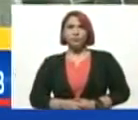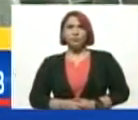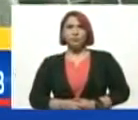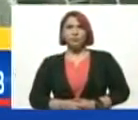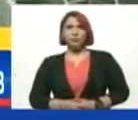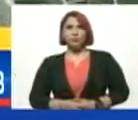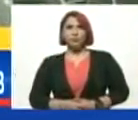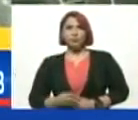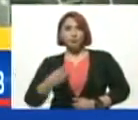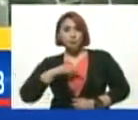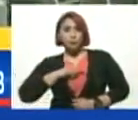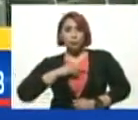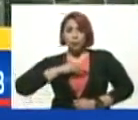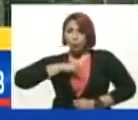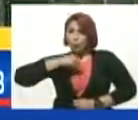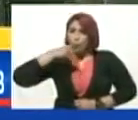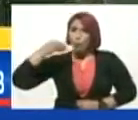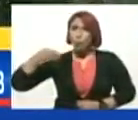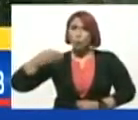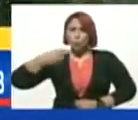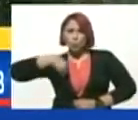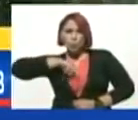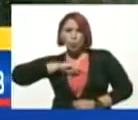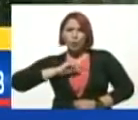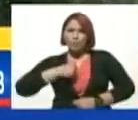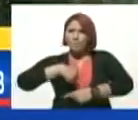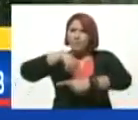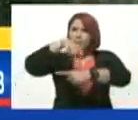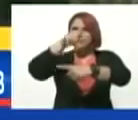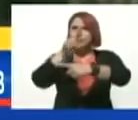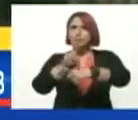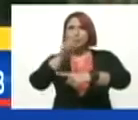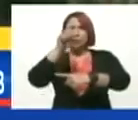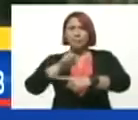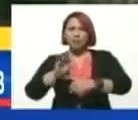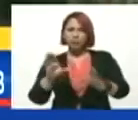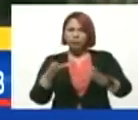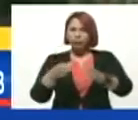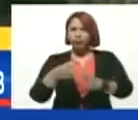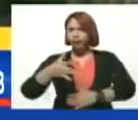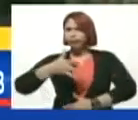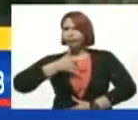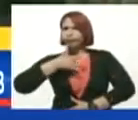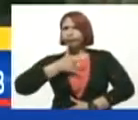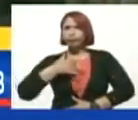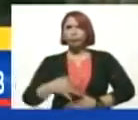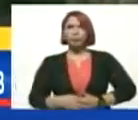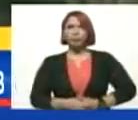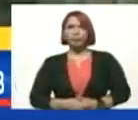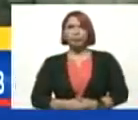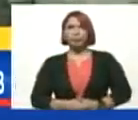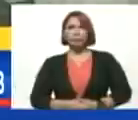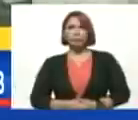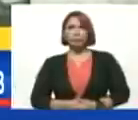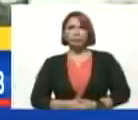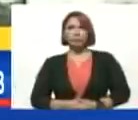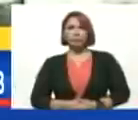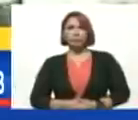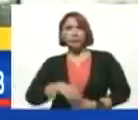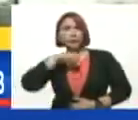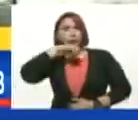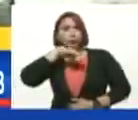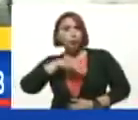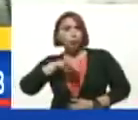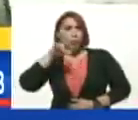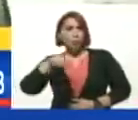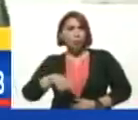alimentamos nuestro espíritu, nuestros principios, nuestro historial lleno de heroicidad y de victorias?